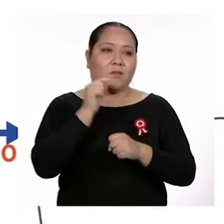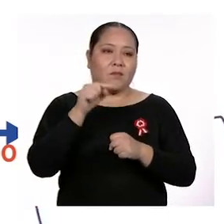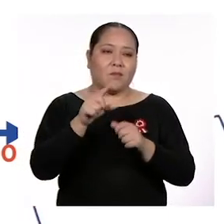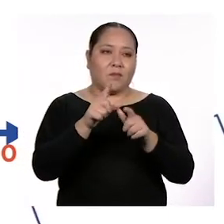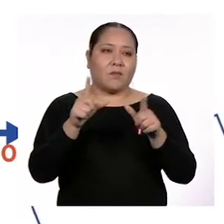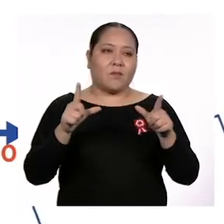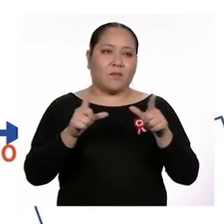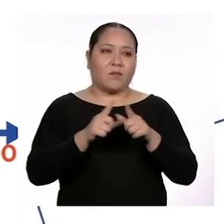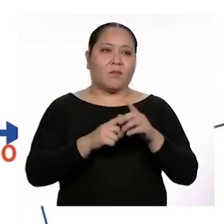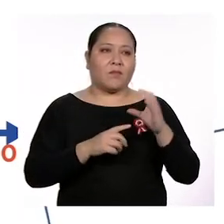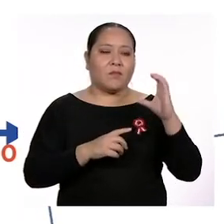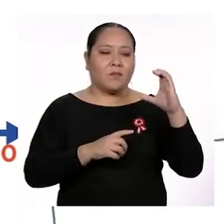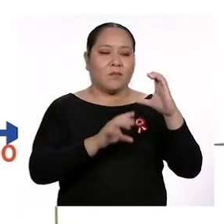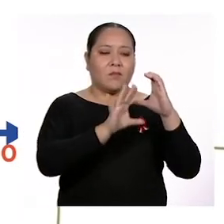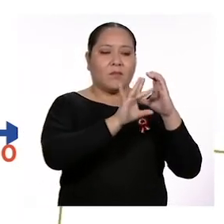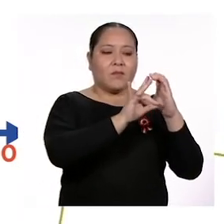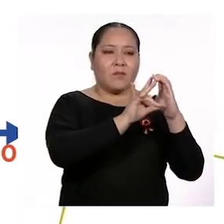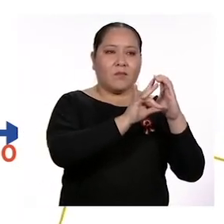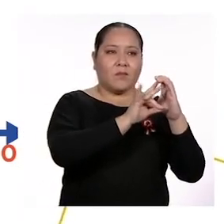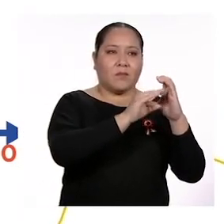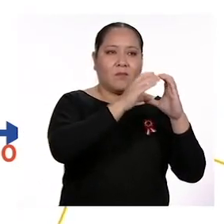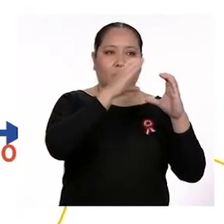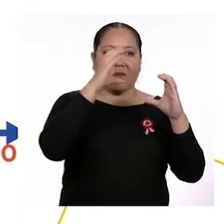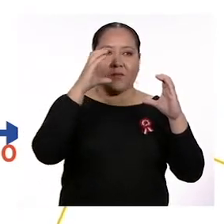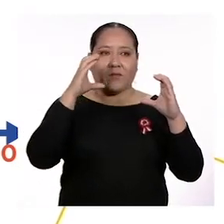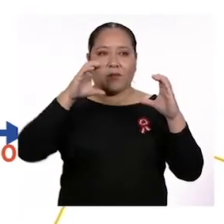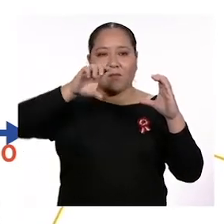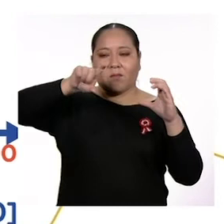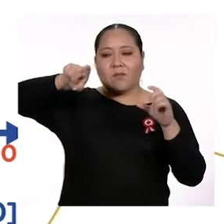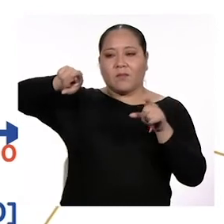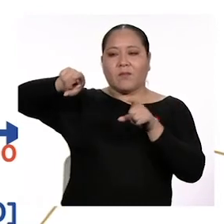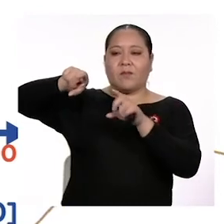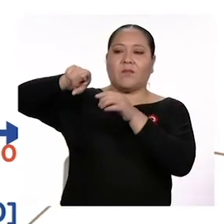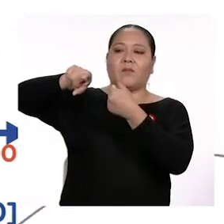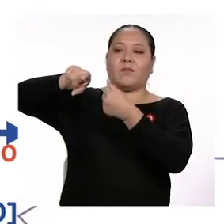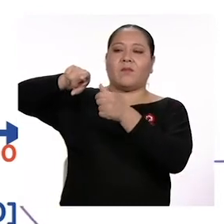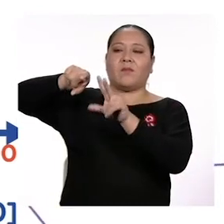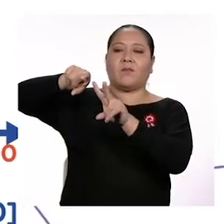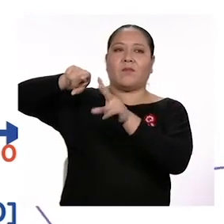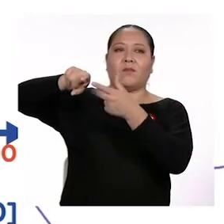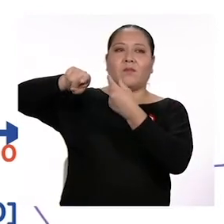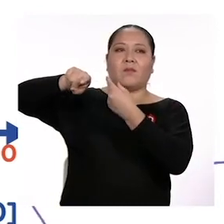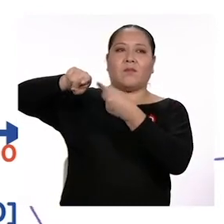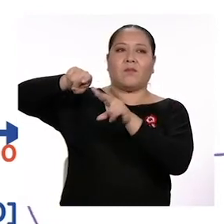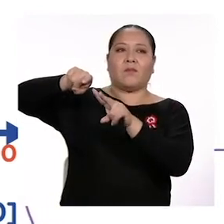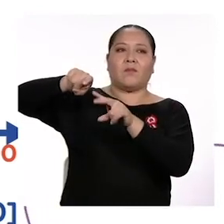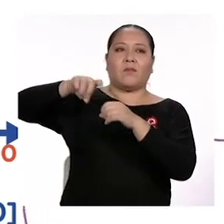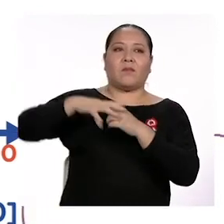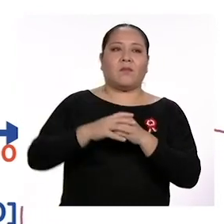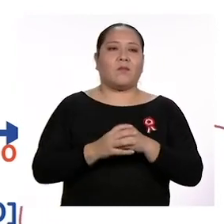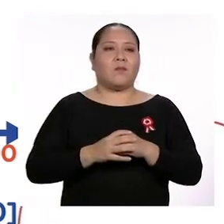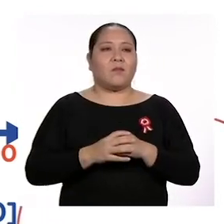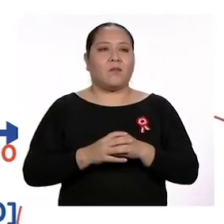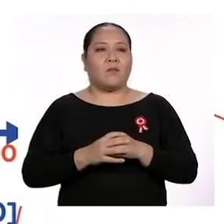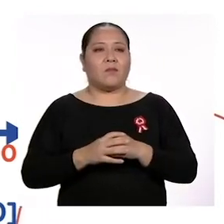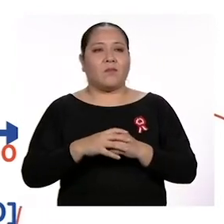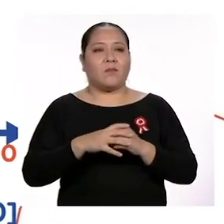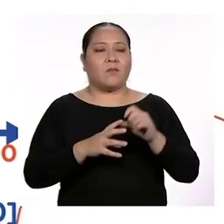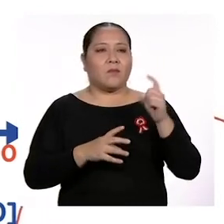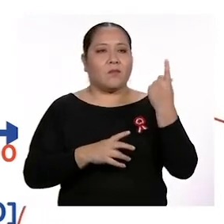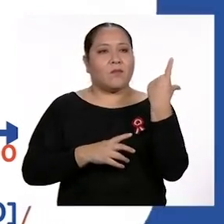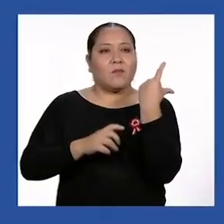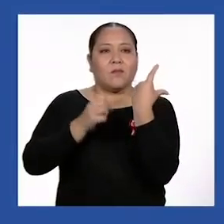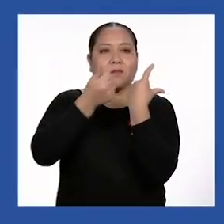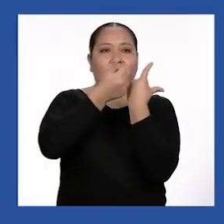bancaria es de 8 a.m. a 12 de mediodía y de las 15 a las 19